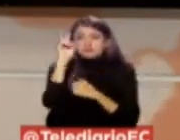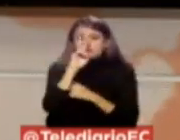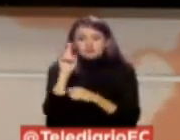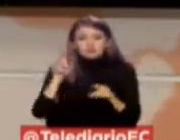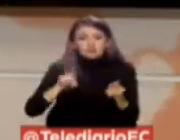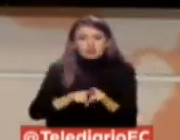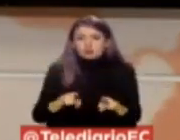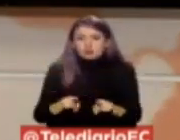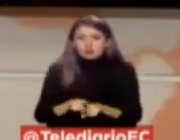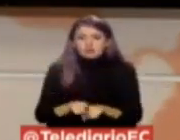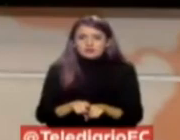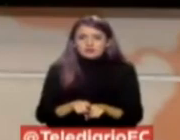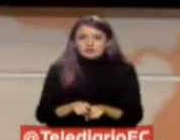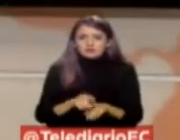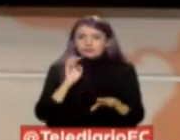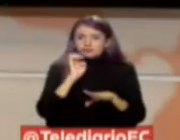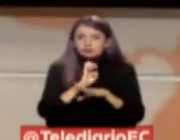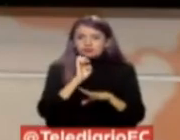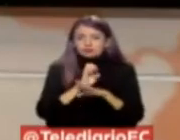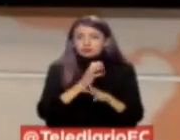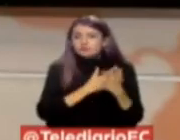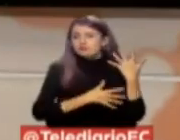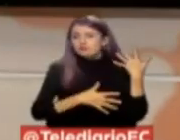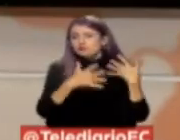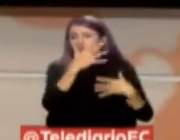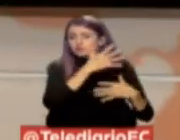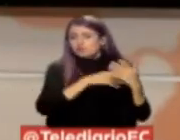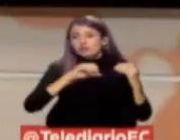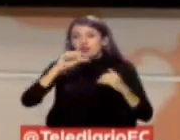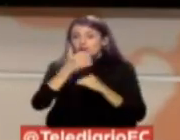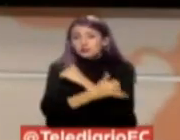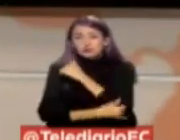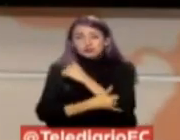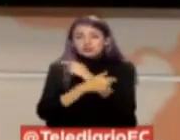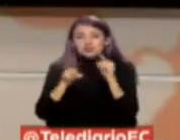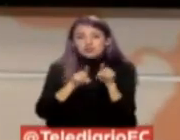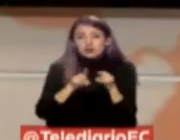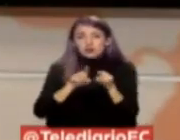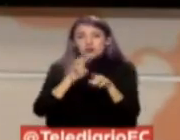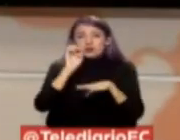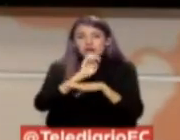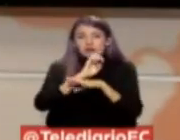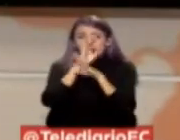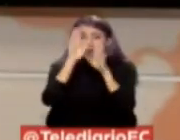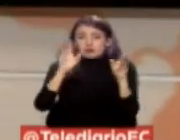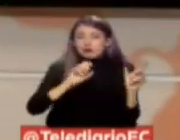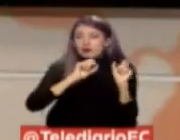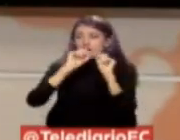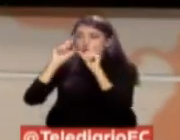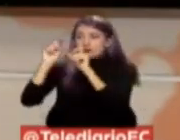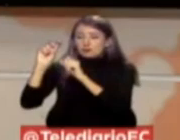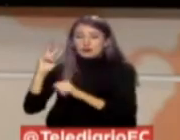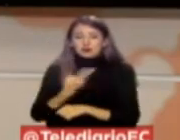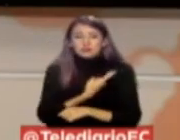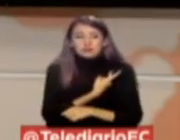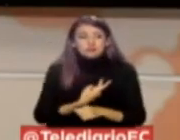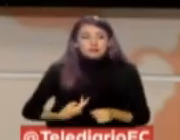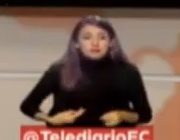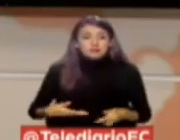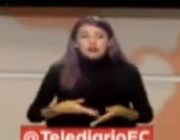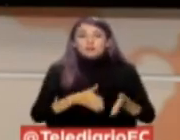misma situación que ecuatorianos vivieron hace mucho tiempo en otros países. Y por eso el vicepresidente también decía: lo único que les pedimos es